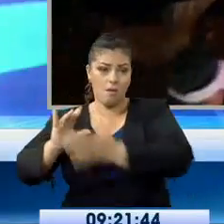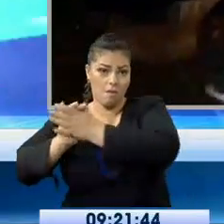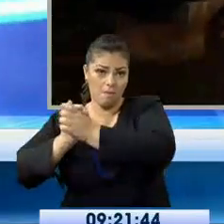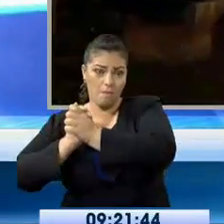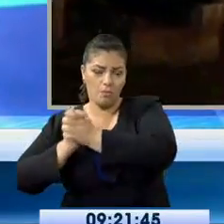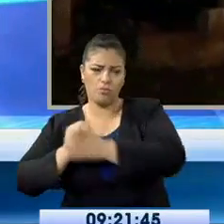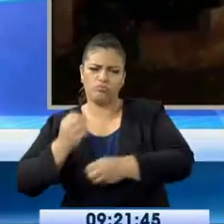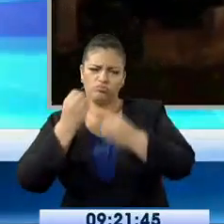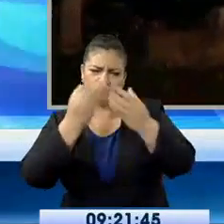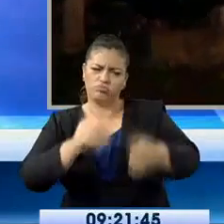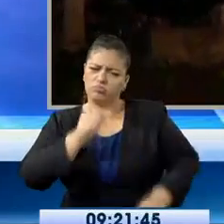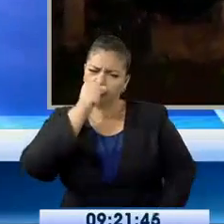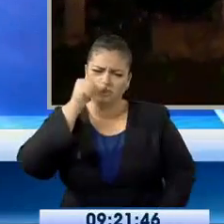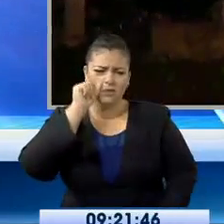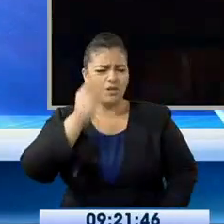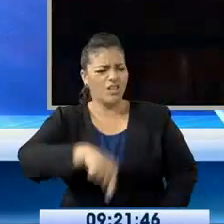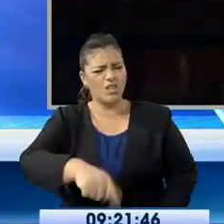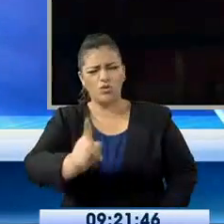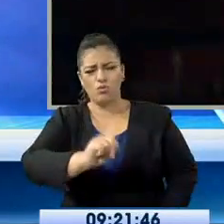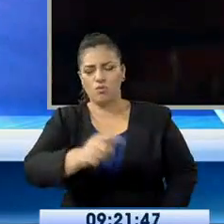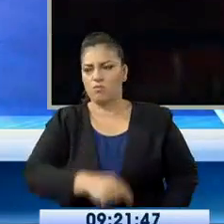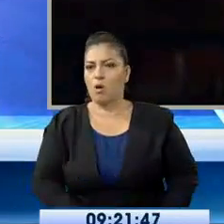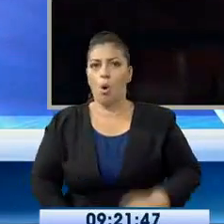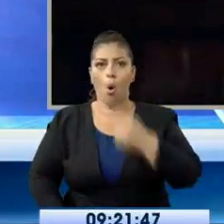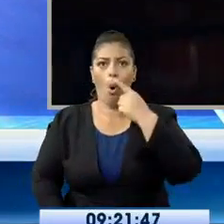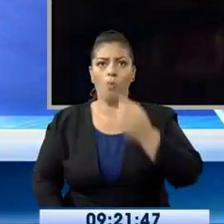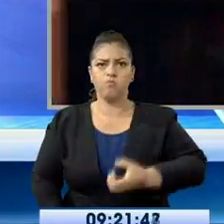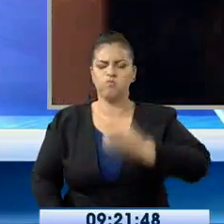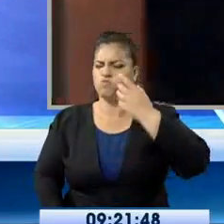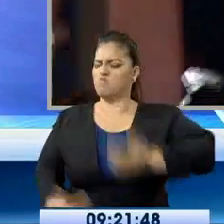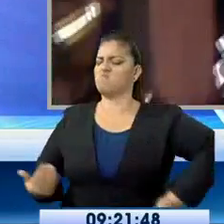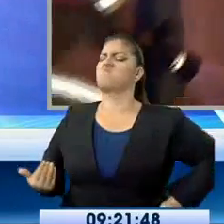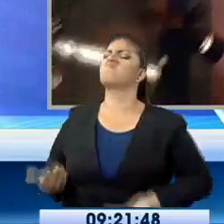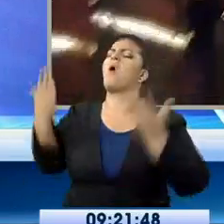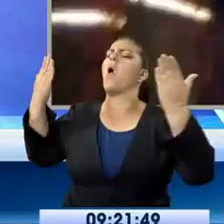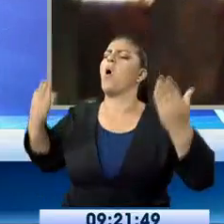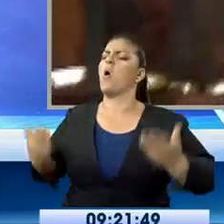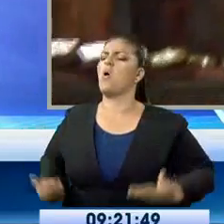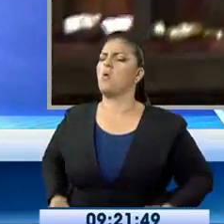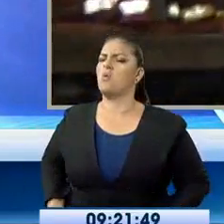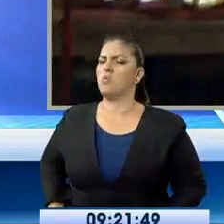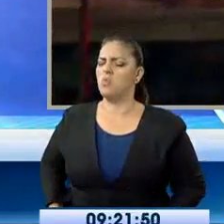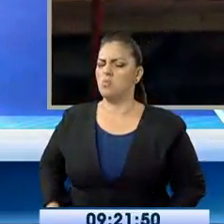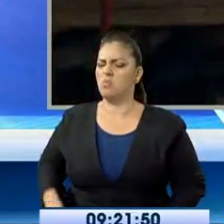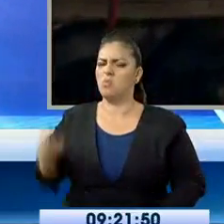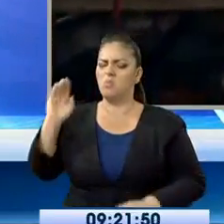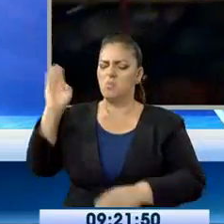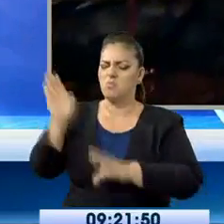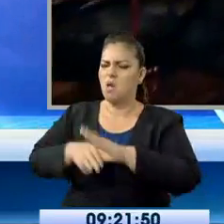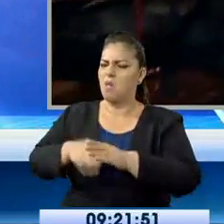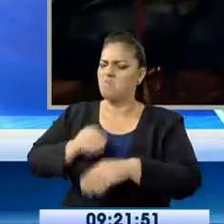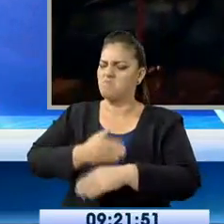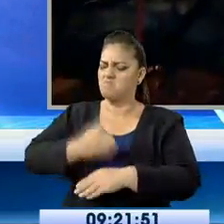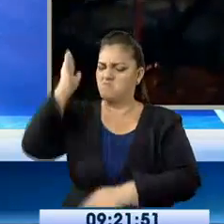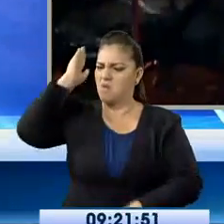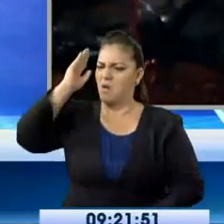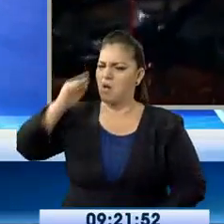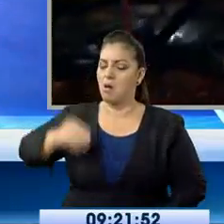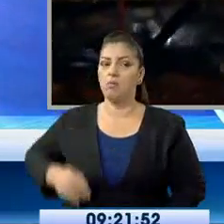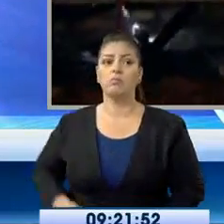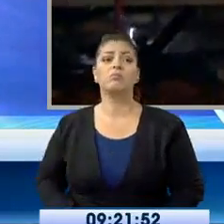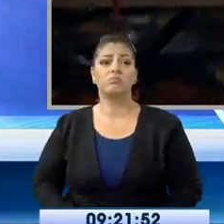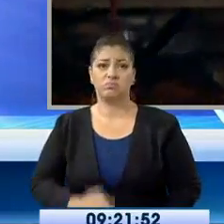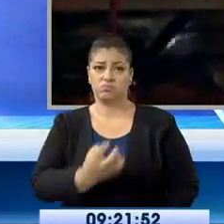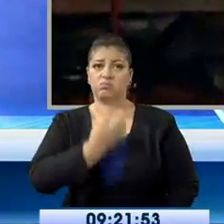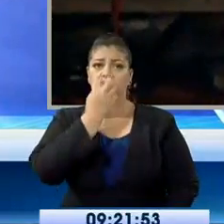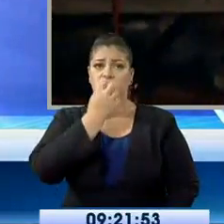dijo, métete tu vida y no te viendo vida la gente. Sí, así lo cogió a mi esposo. Doña Brenda, lo que usted necesita ahora como